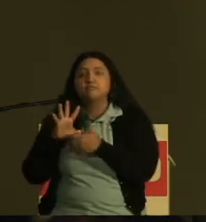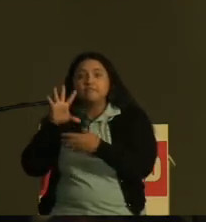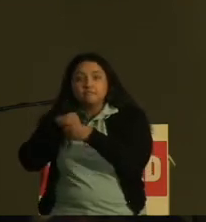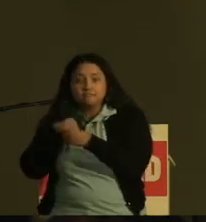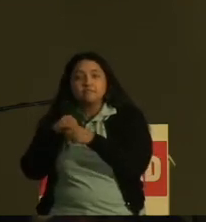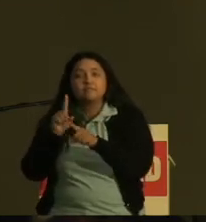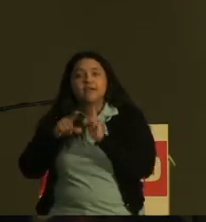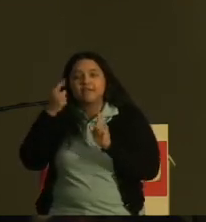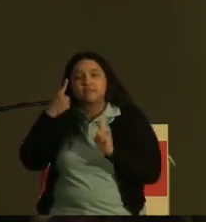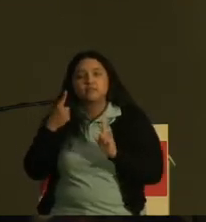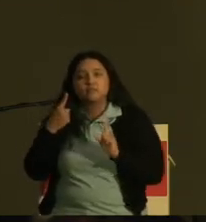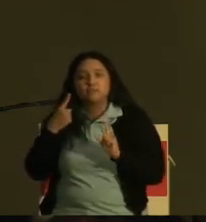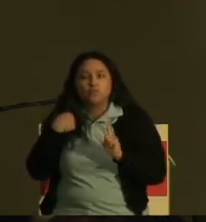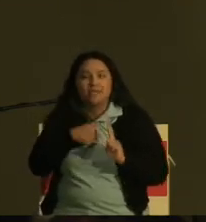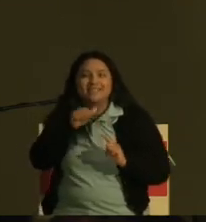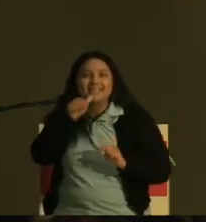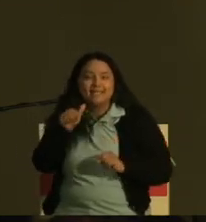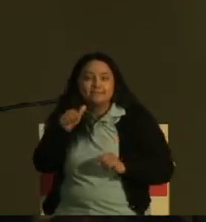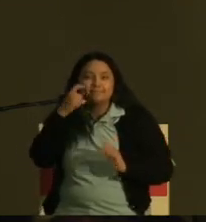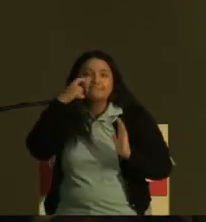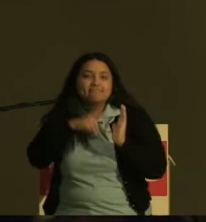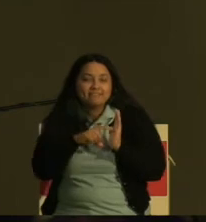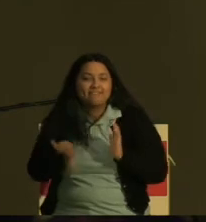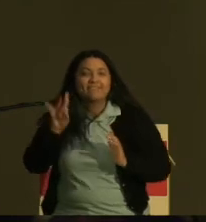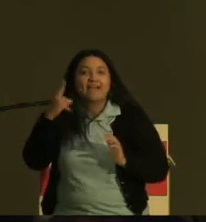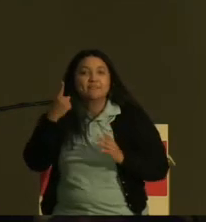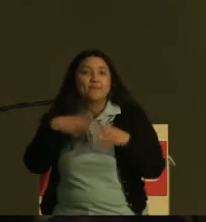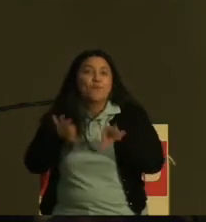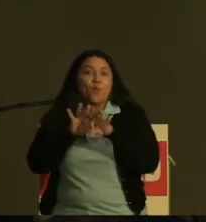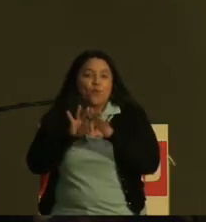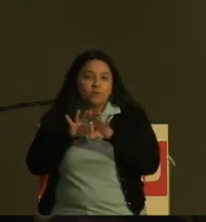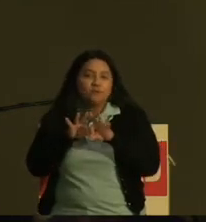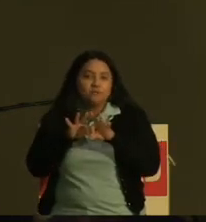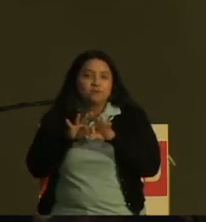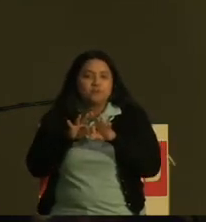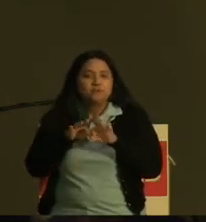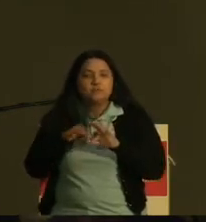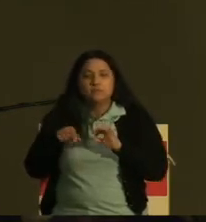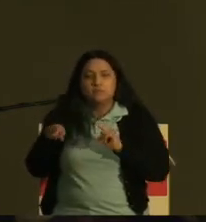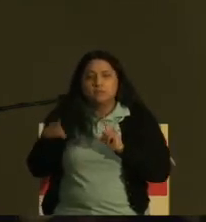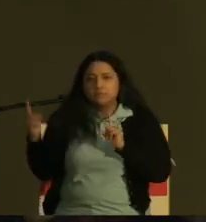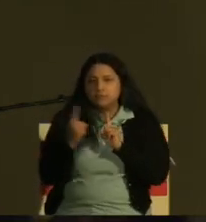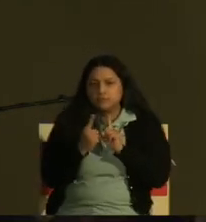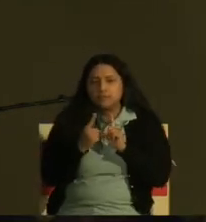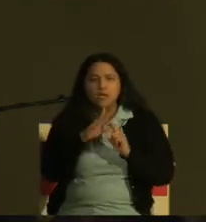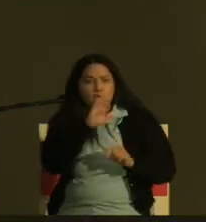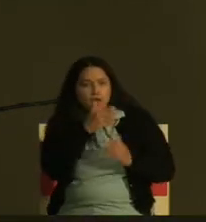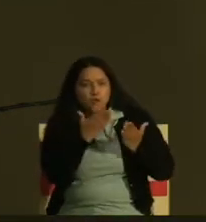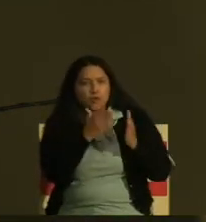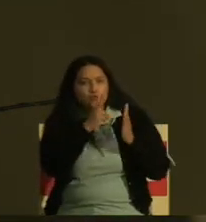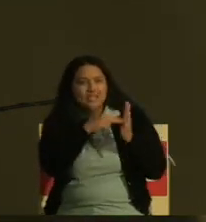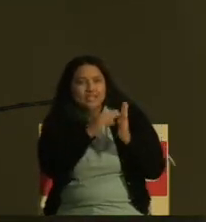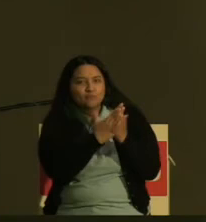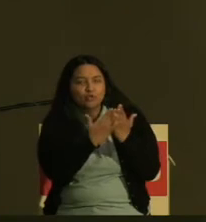descubrió algo muy importante, el bebé, ¿no? Que él me decía que yo le leyera un libro, que